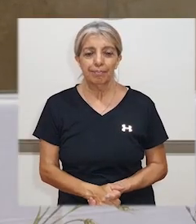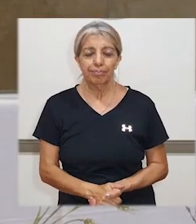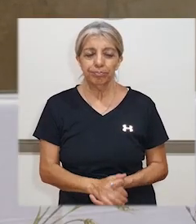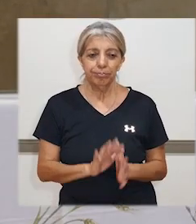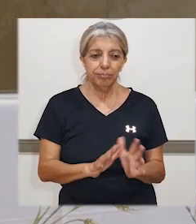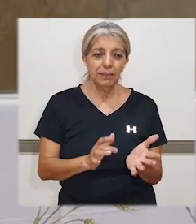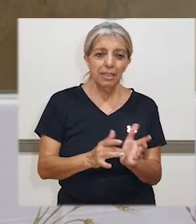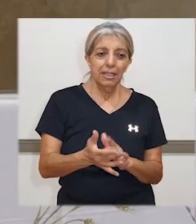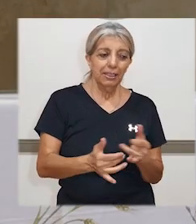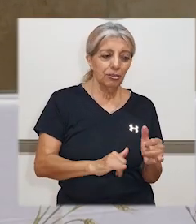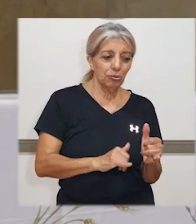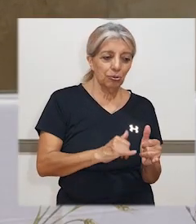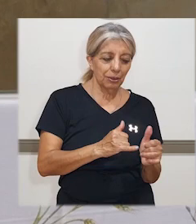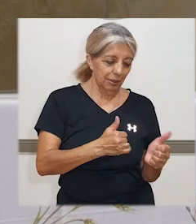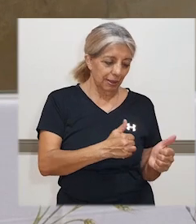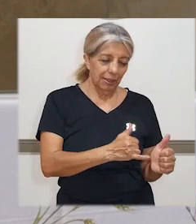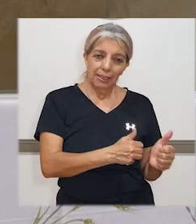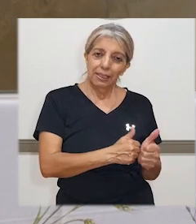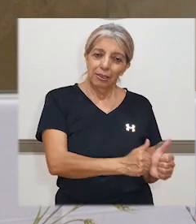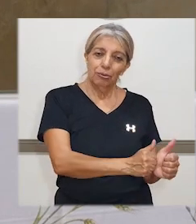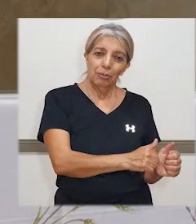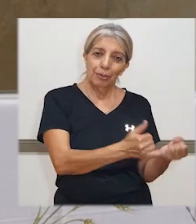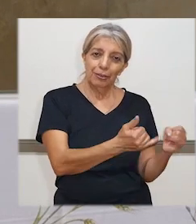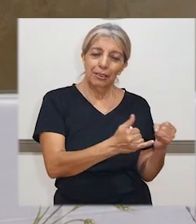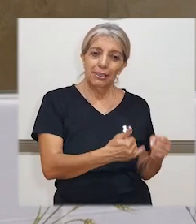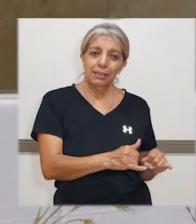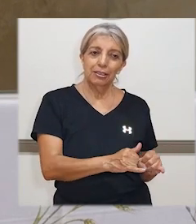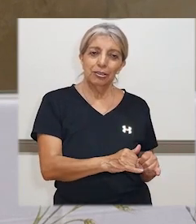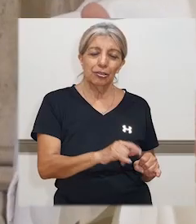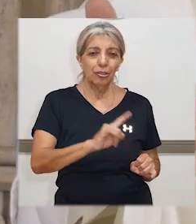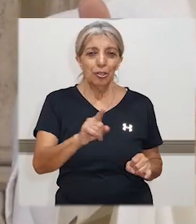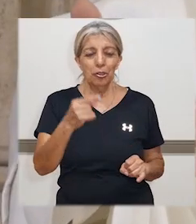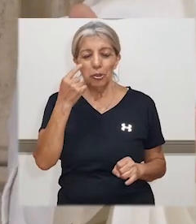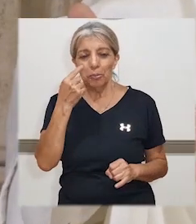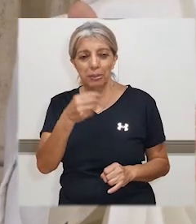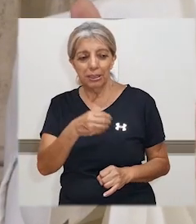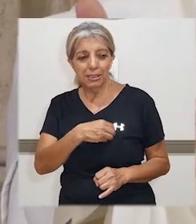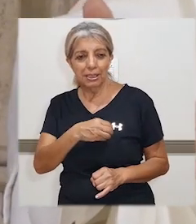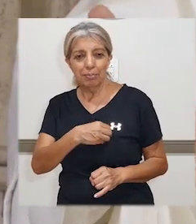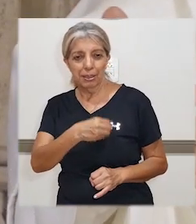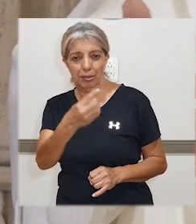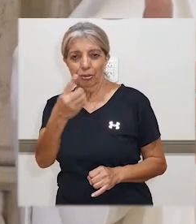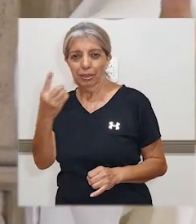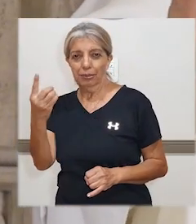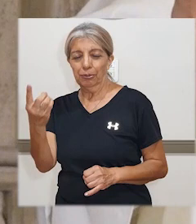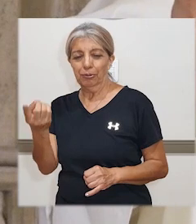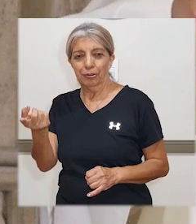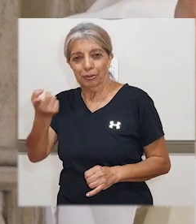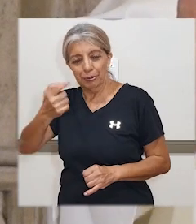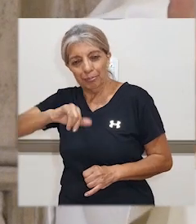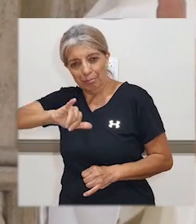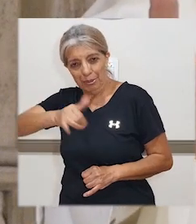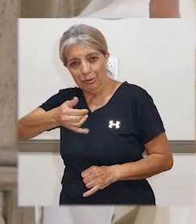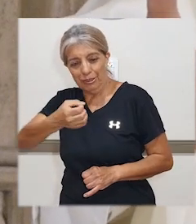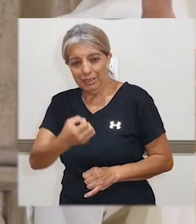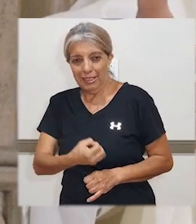que dijiste a tus apóstoles: la paz les dejo, mi paz les doy. No tengas en cuenta nuestros pecados, sino la fe